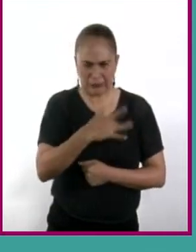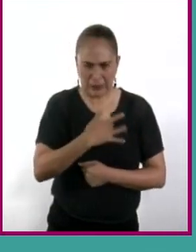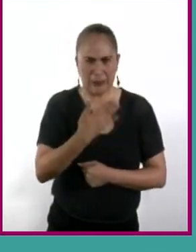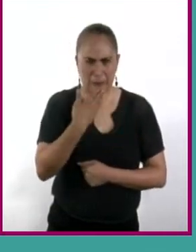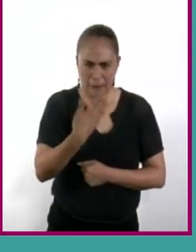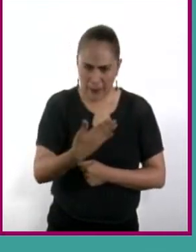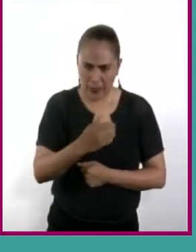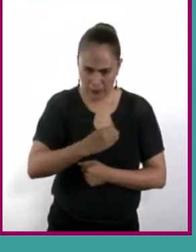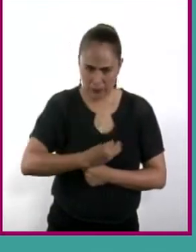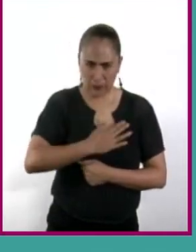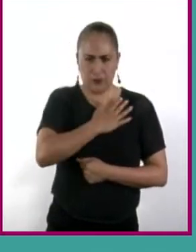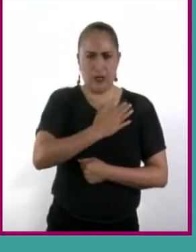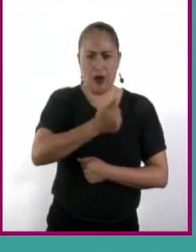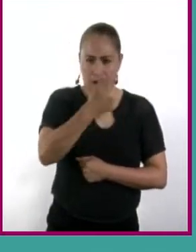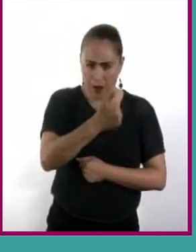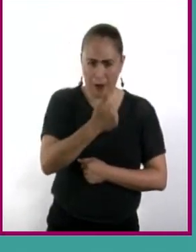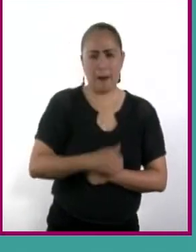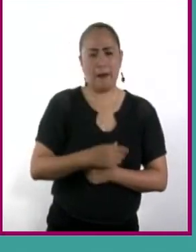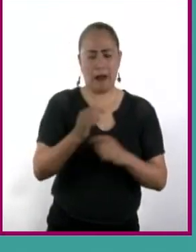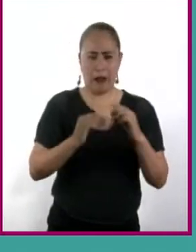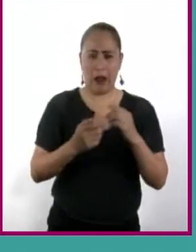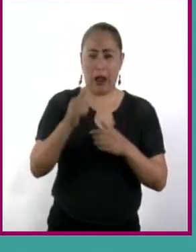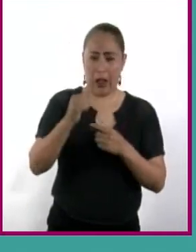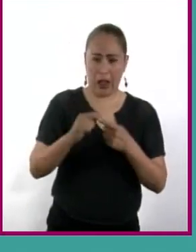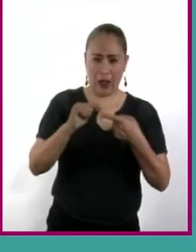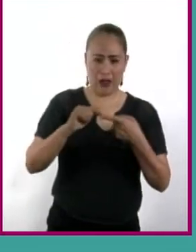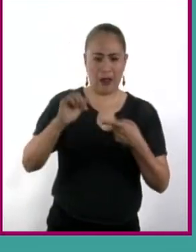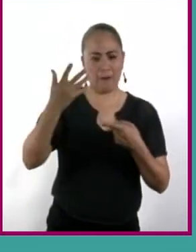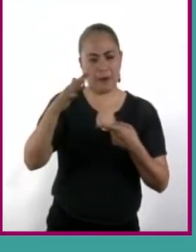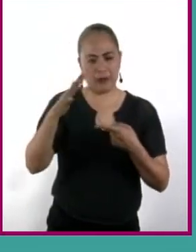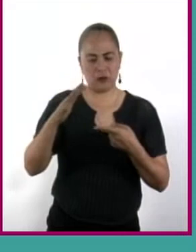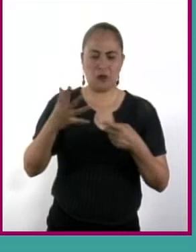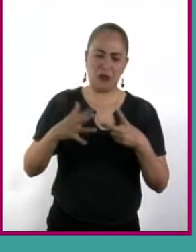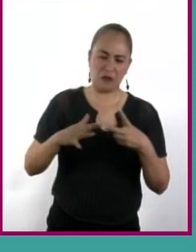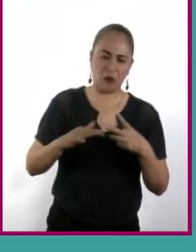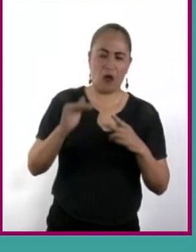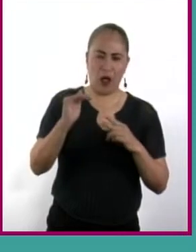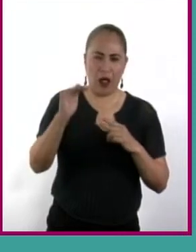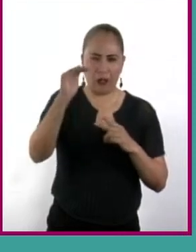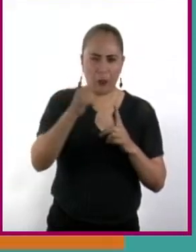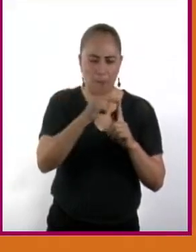su población es muy alto, medio o bajo.